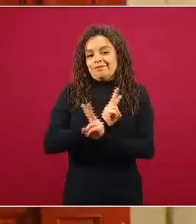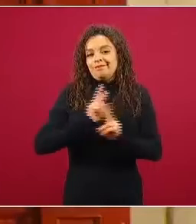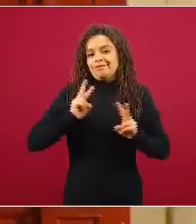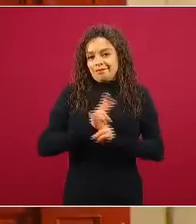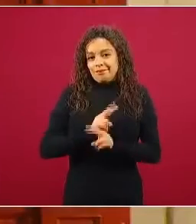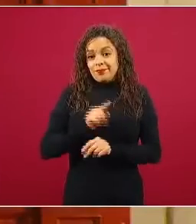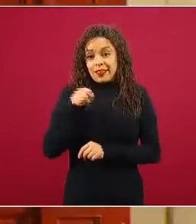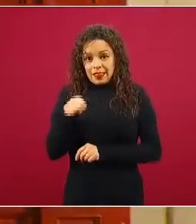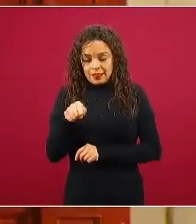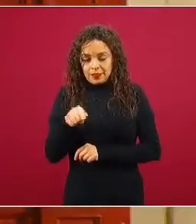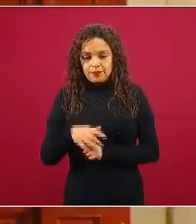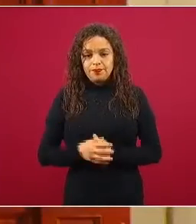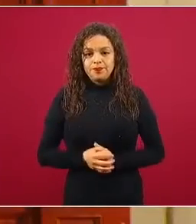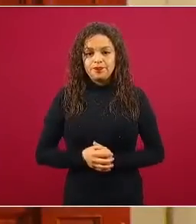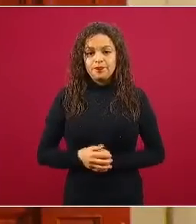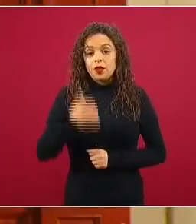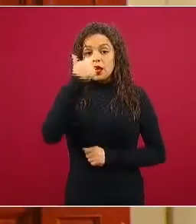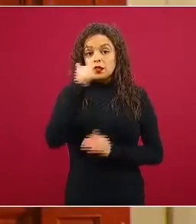condición